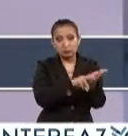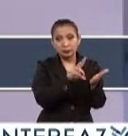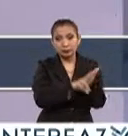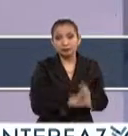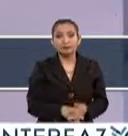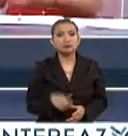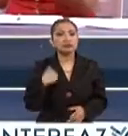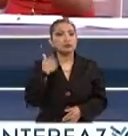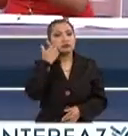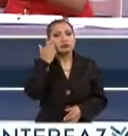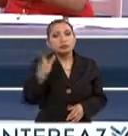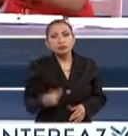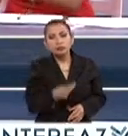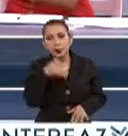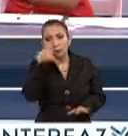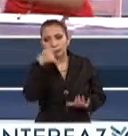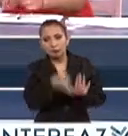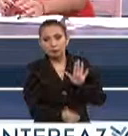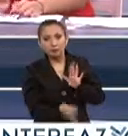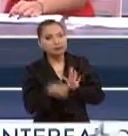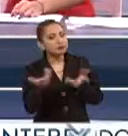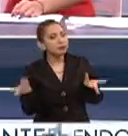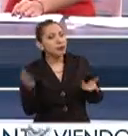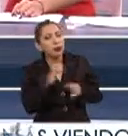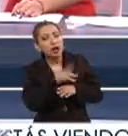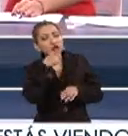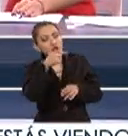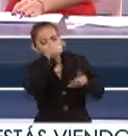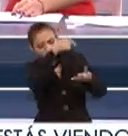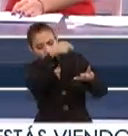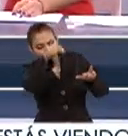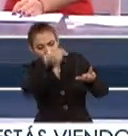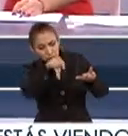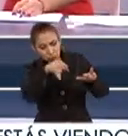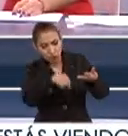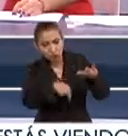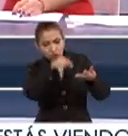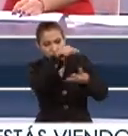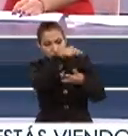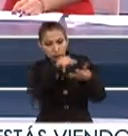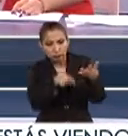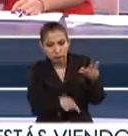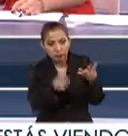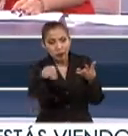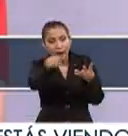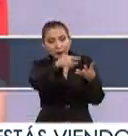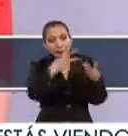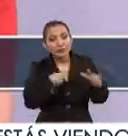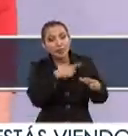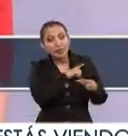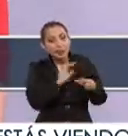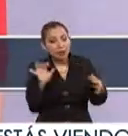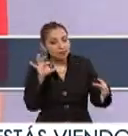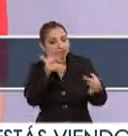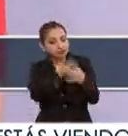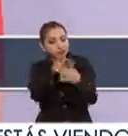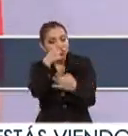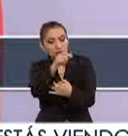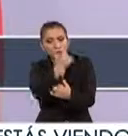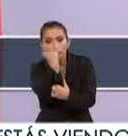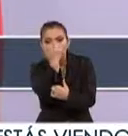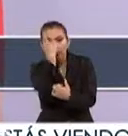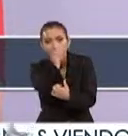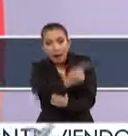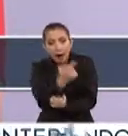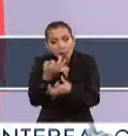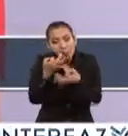Yo quisiera preguntarte más a fondo, Richard, ¿cuál es estos puntos en los que las personas tienen que conectar con sus alumnos para